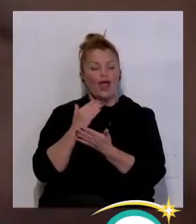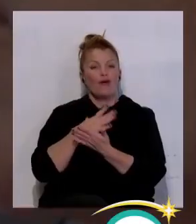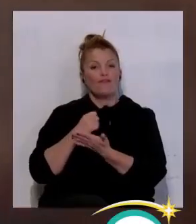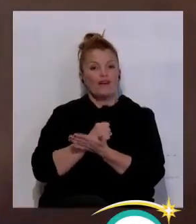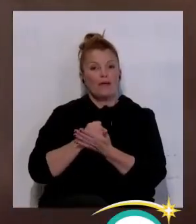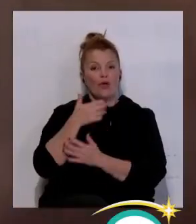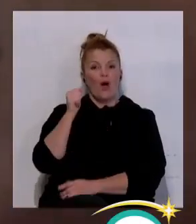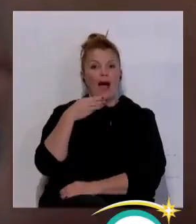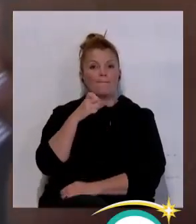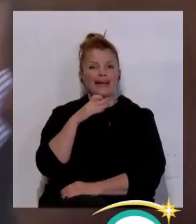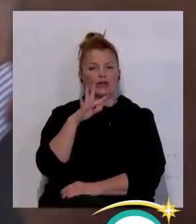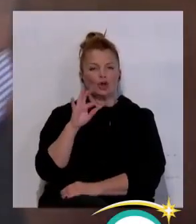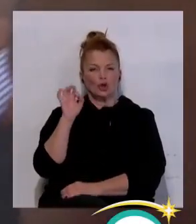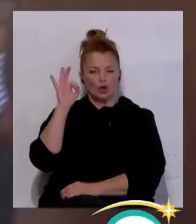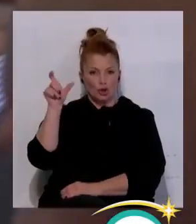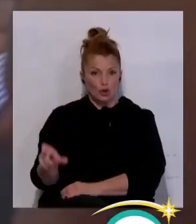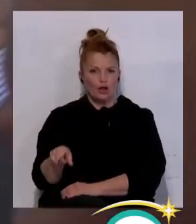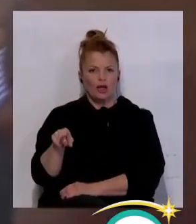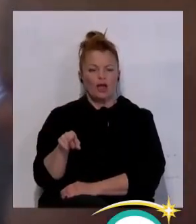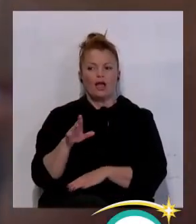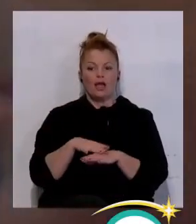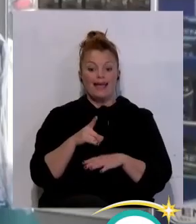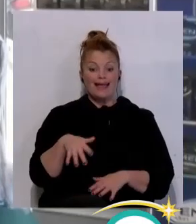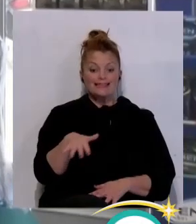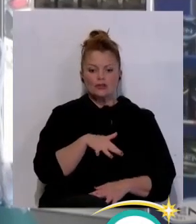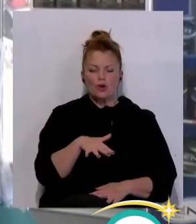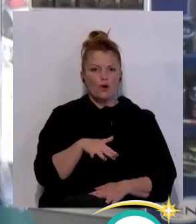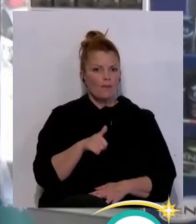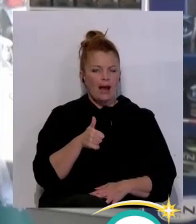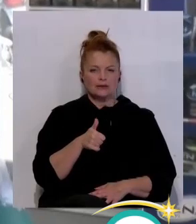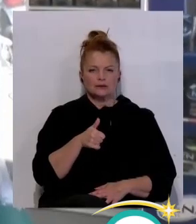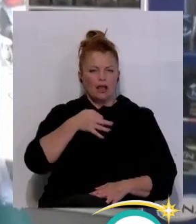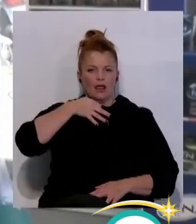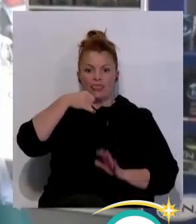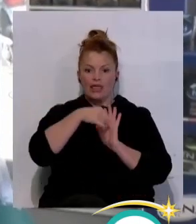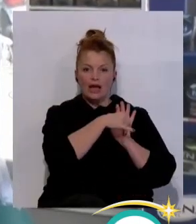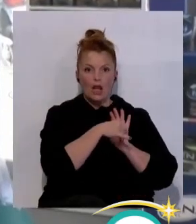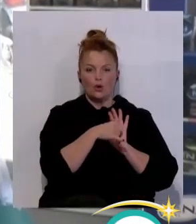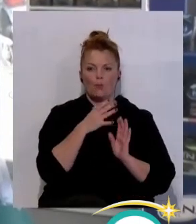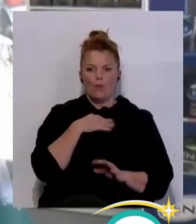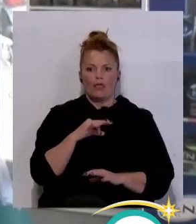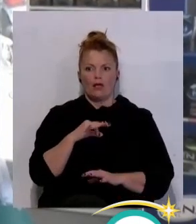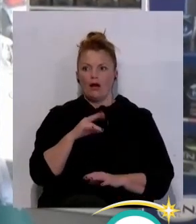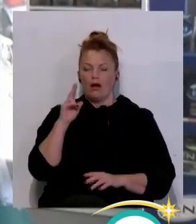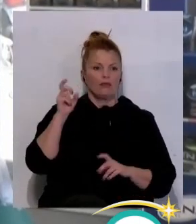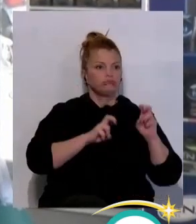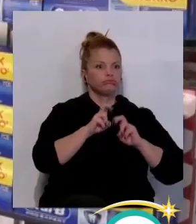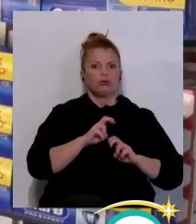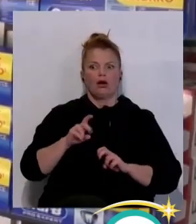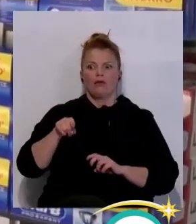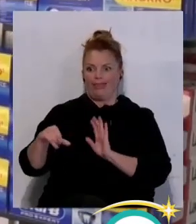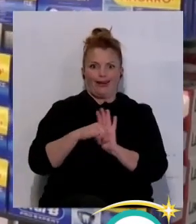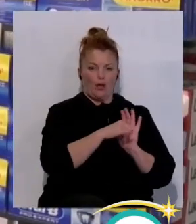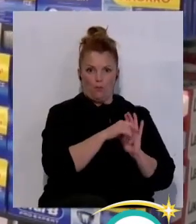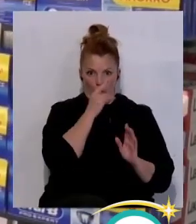Farmacéuticos, Alberto, es yo creo que el sitio más cercano el que se puede encontrar una mujer y que además existe